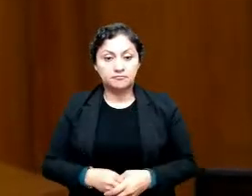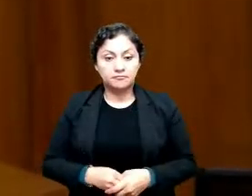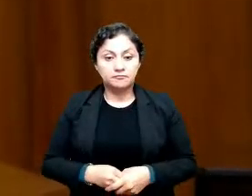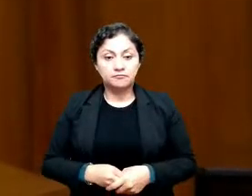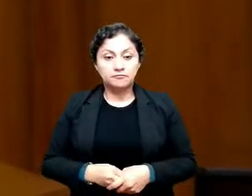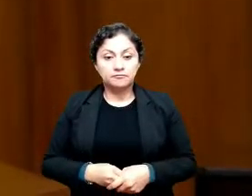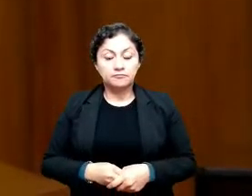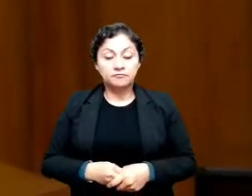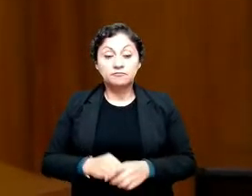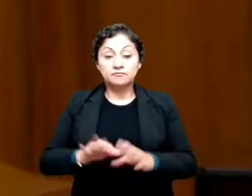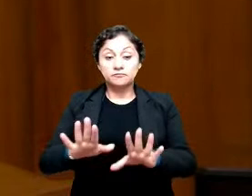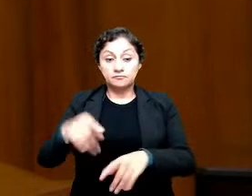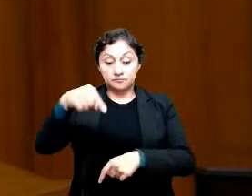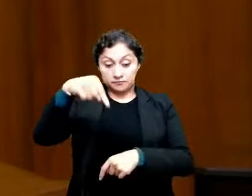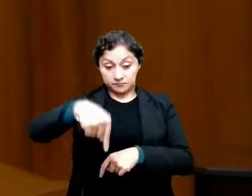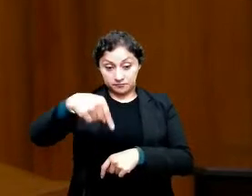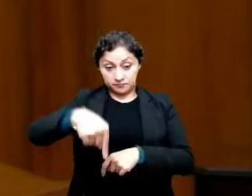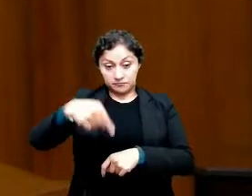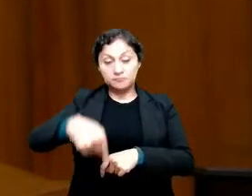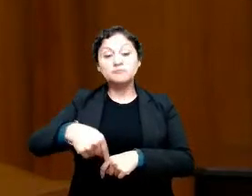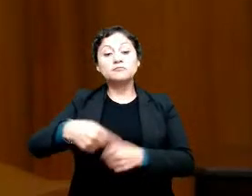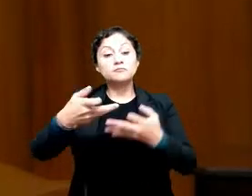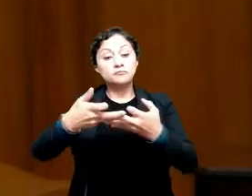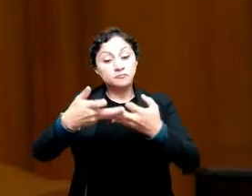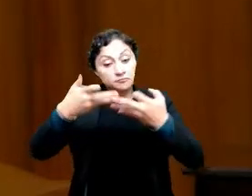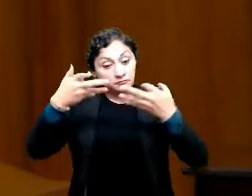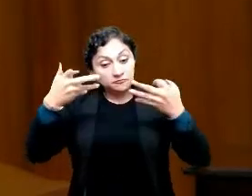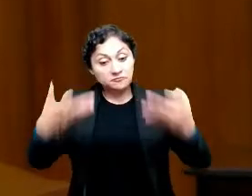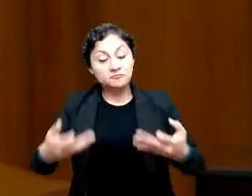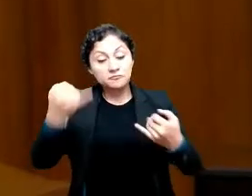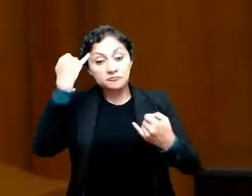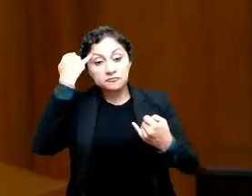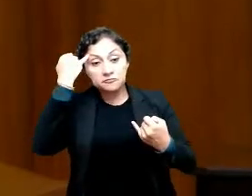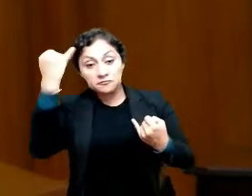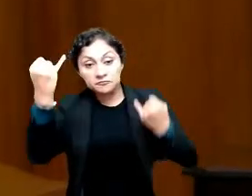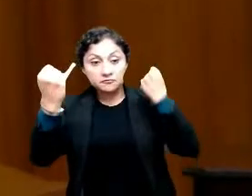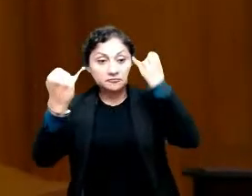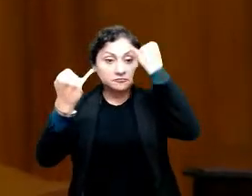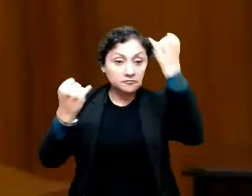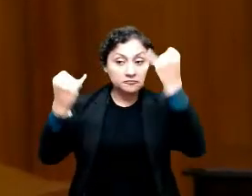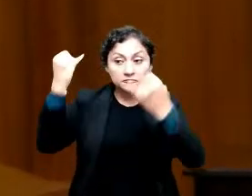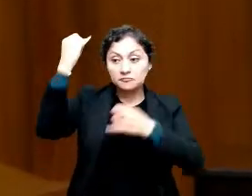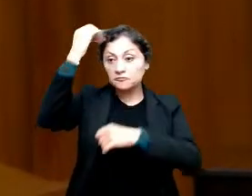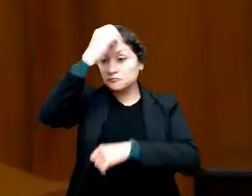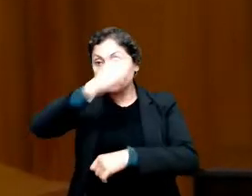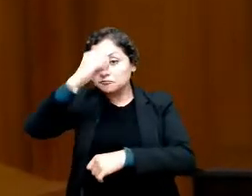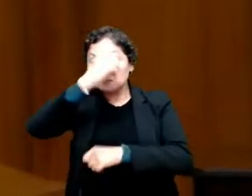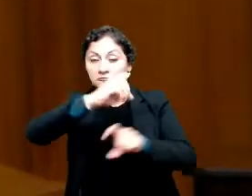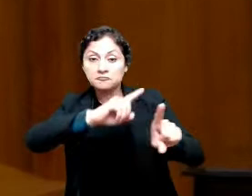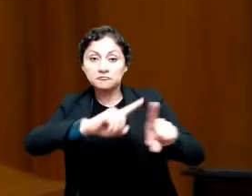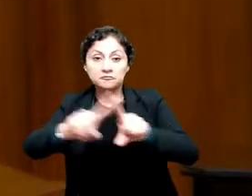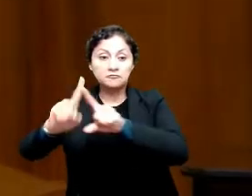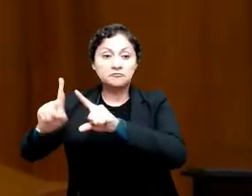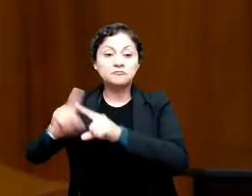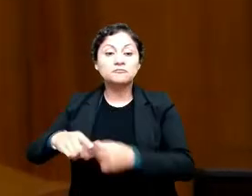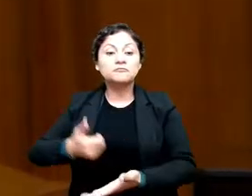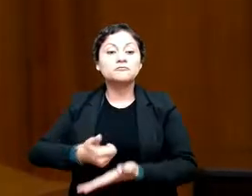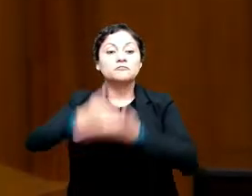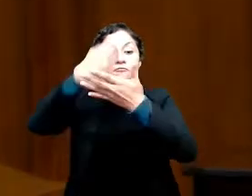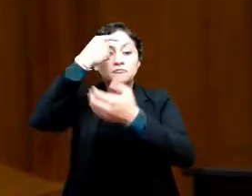esta tierra, las diferencias ideológicas representan oportunidades de conciencia para la construcción de